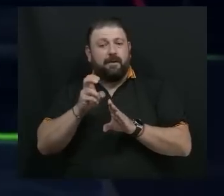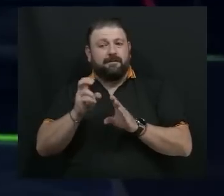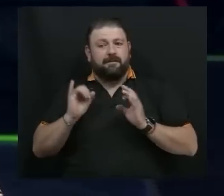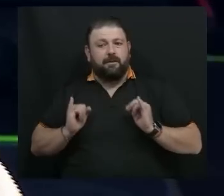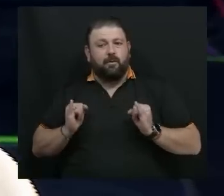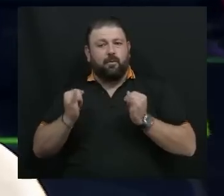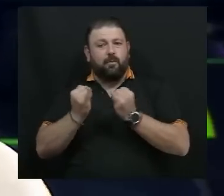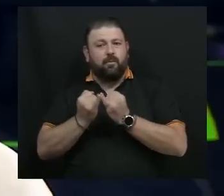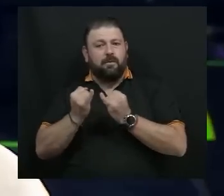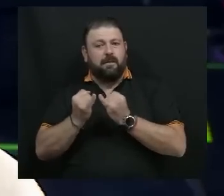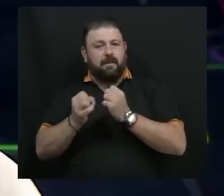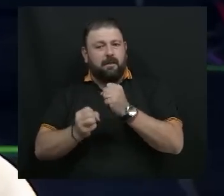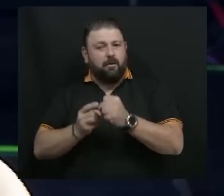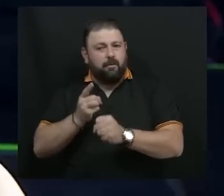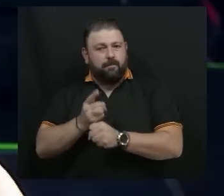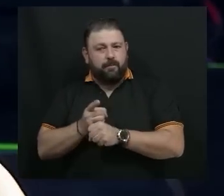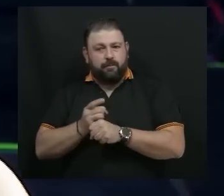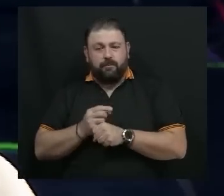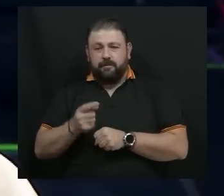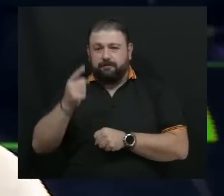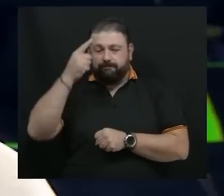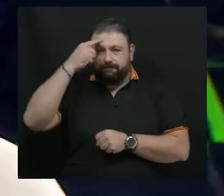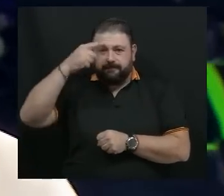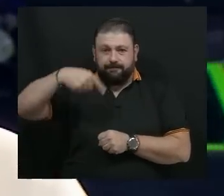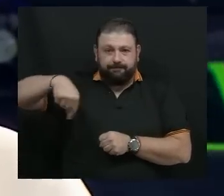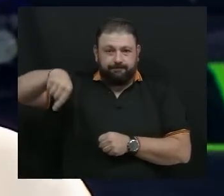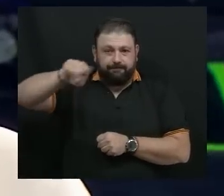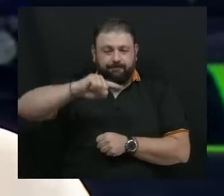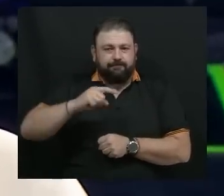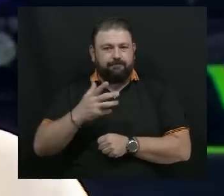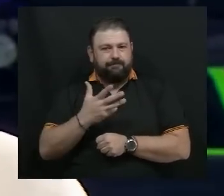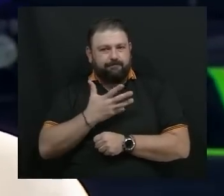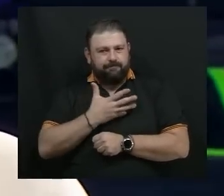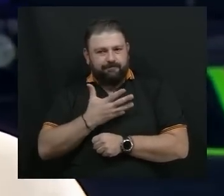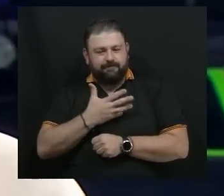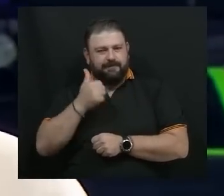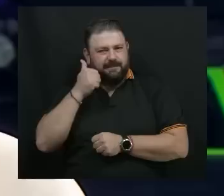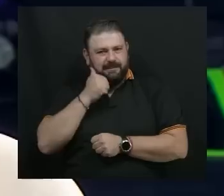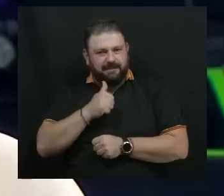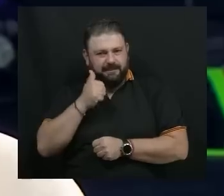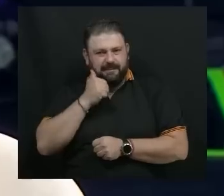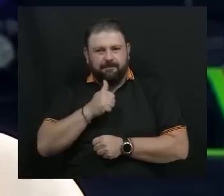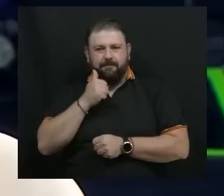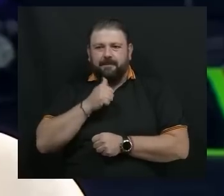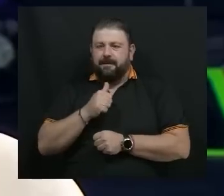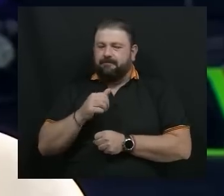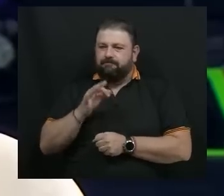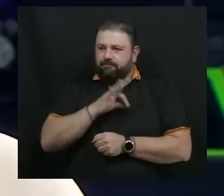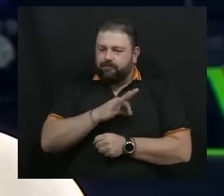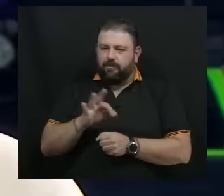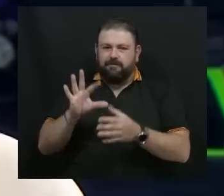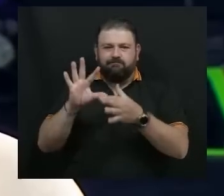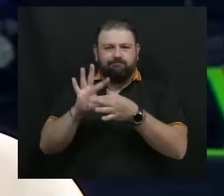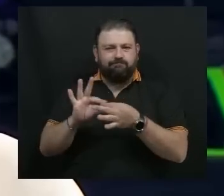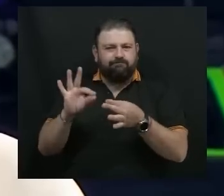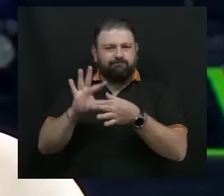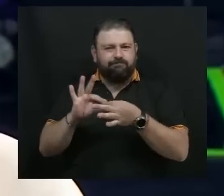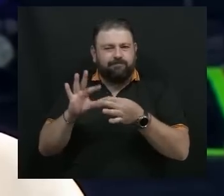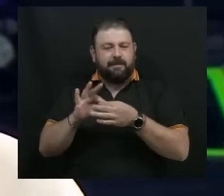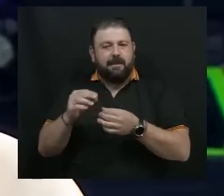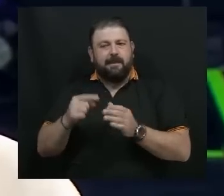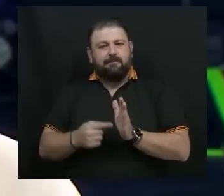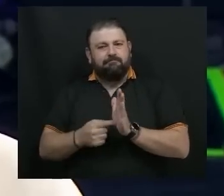que ustedes tengan la herramienta de siempre poder hablar y mostrar el negocio a cualquier